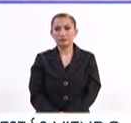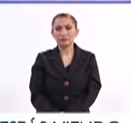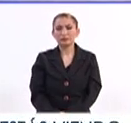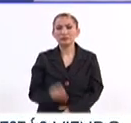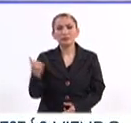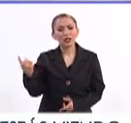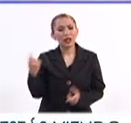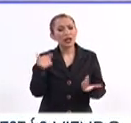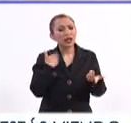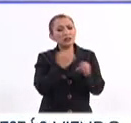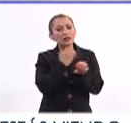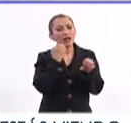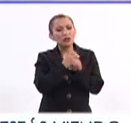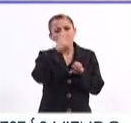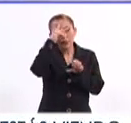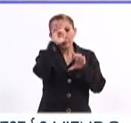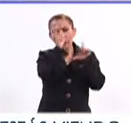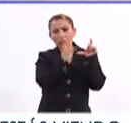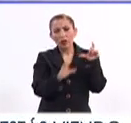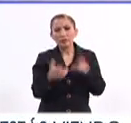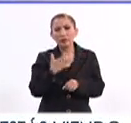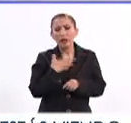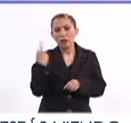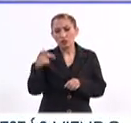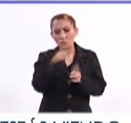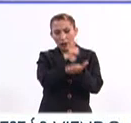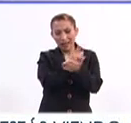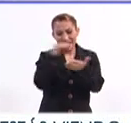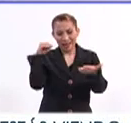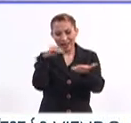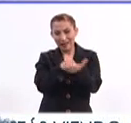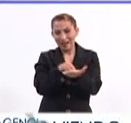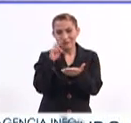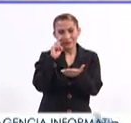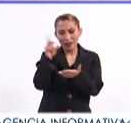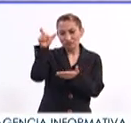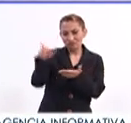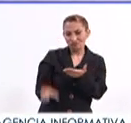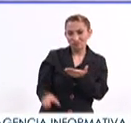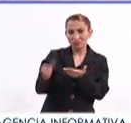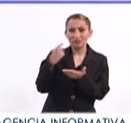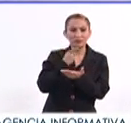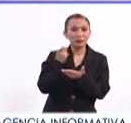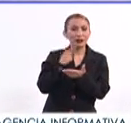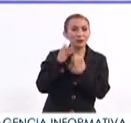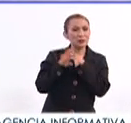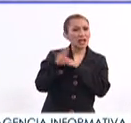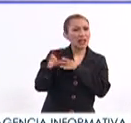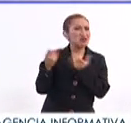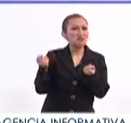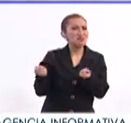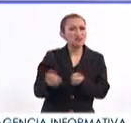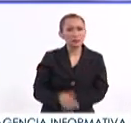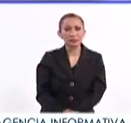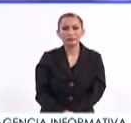¿Qué entidades de la República Federal tienen en su legislación contemplada la figura de la Diputación Migrante?